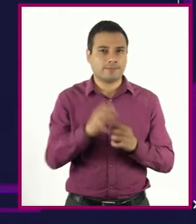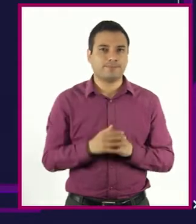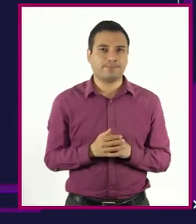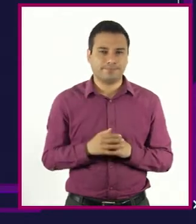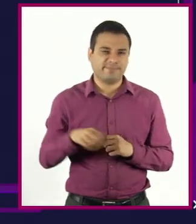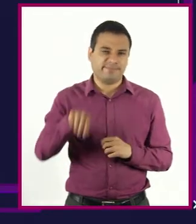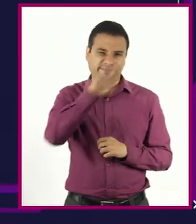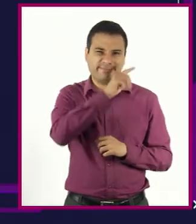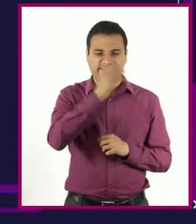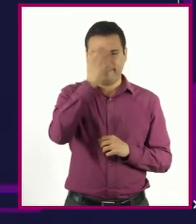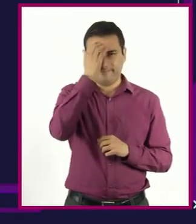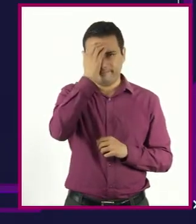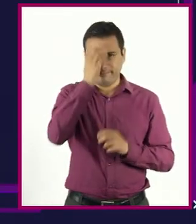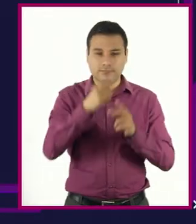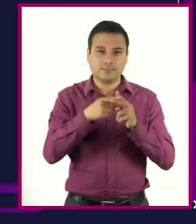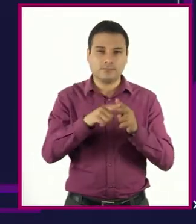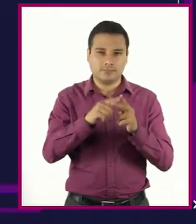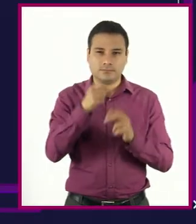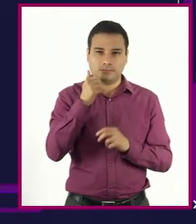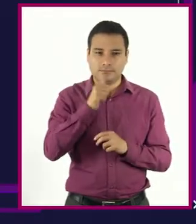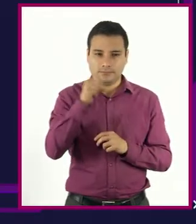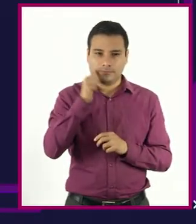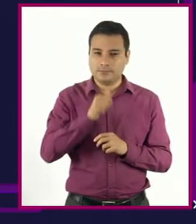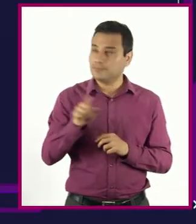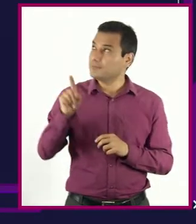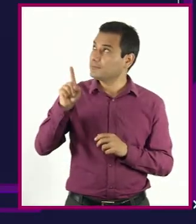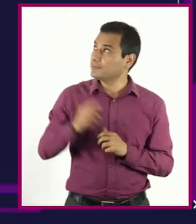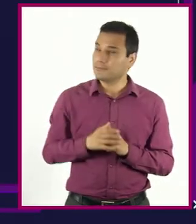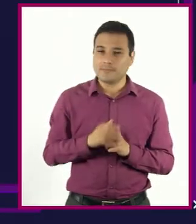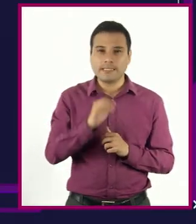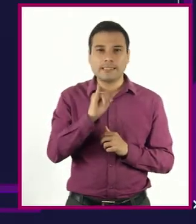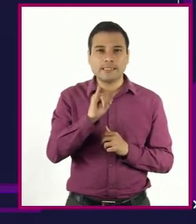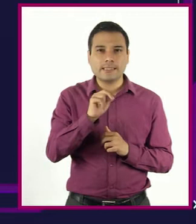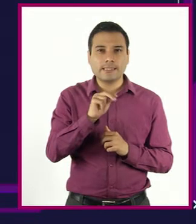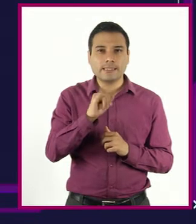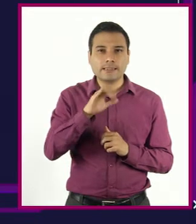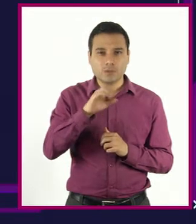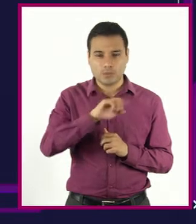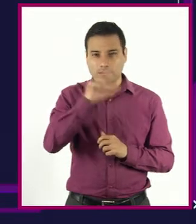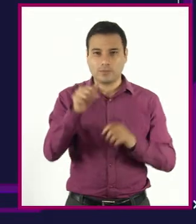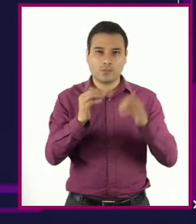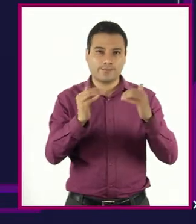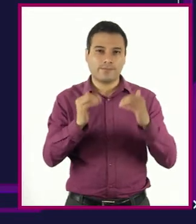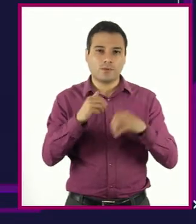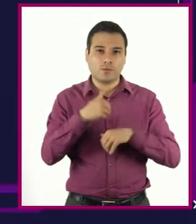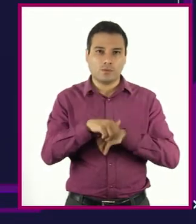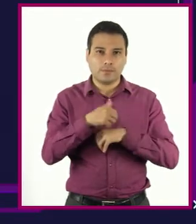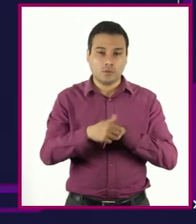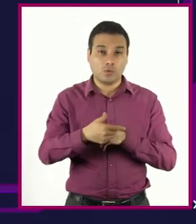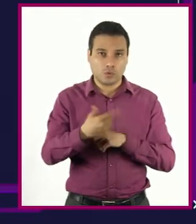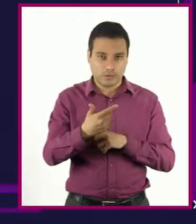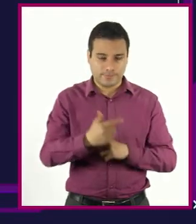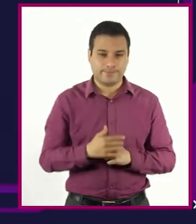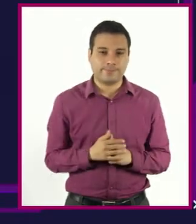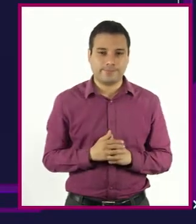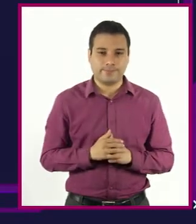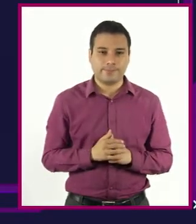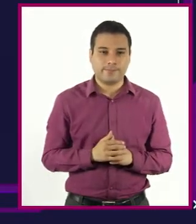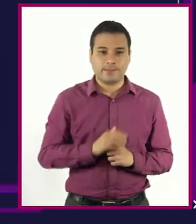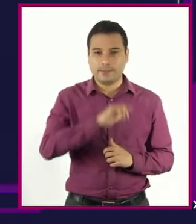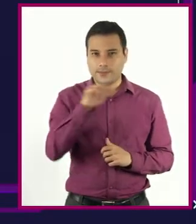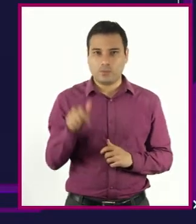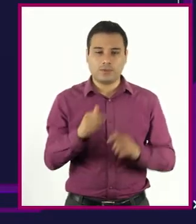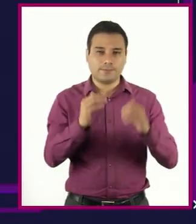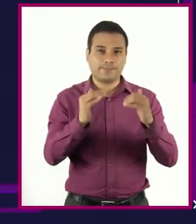ustedes ya saben, comienza en inicio y procesa el primer valor, 12. Después,